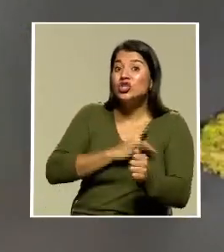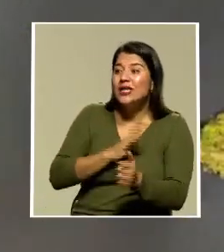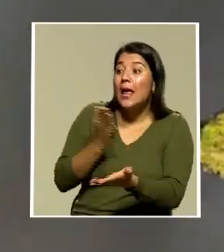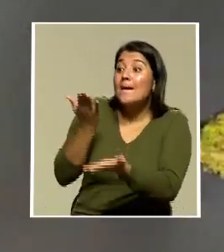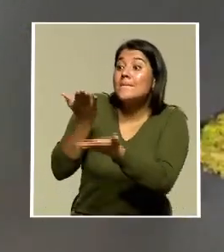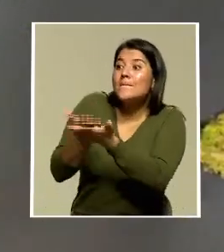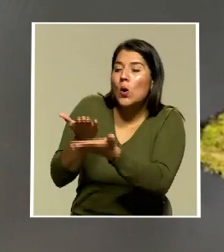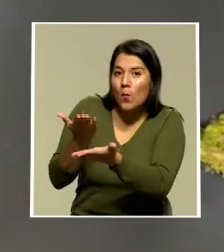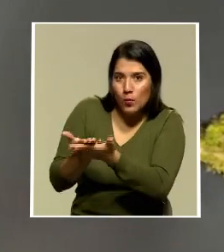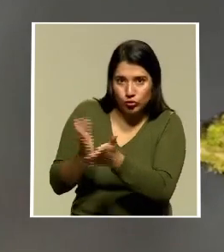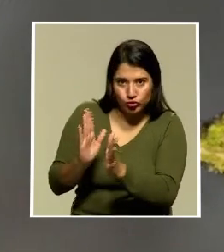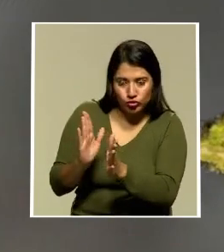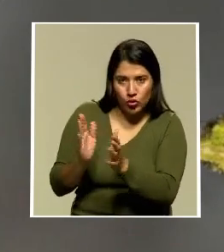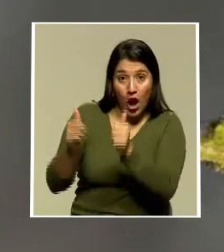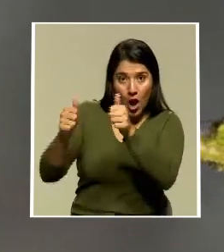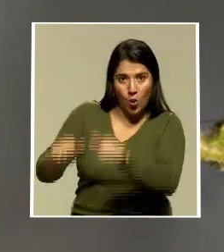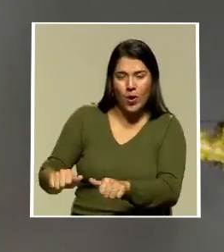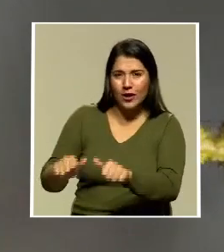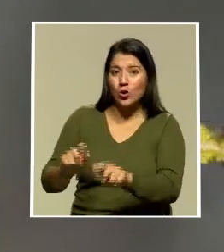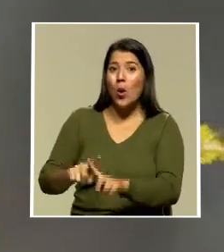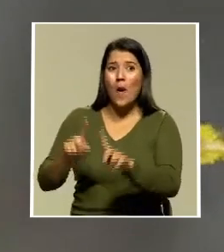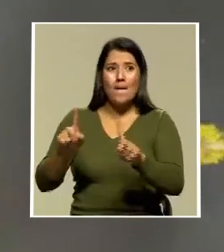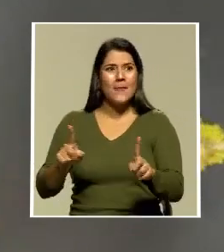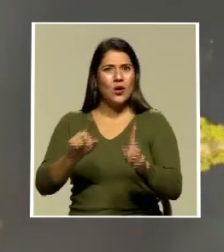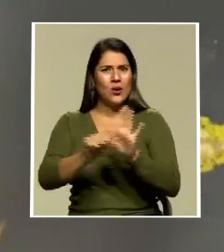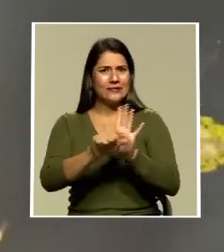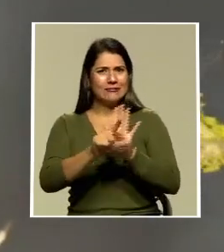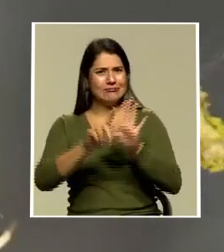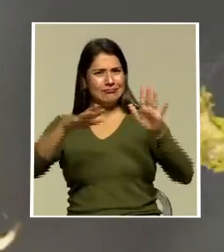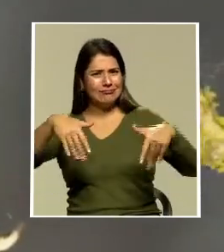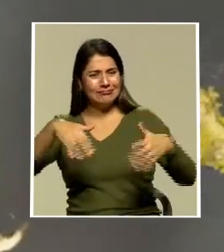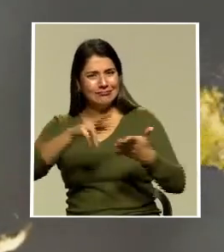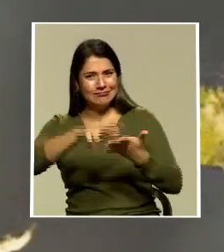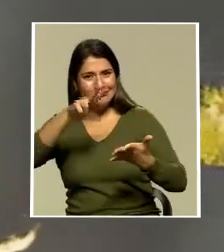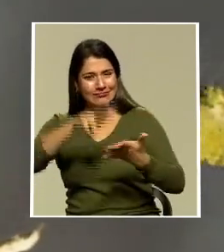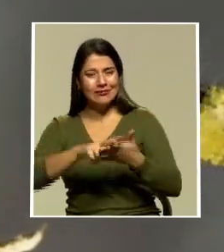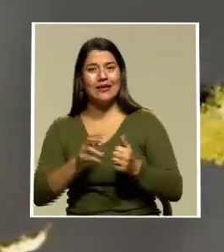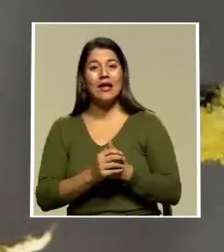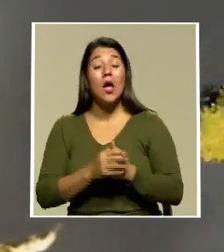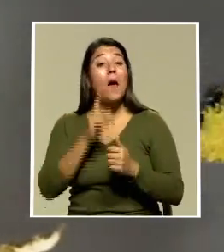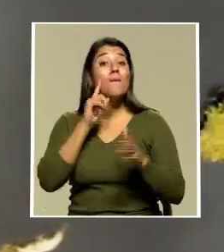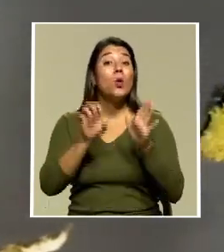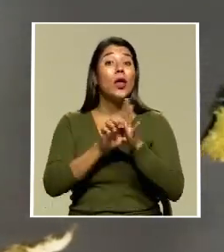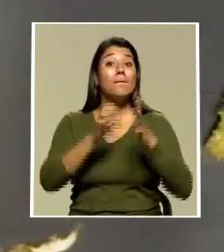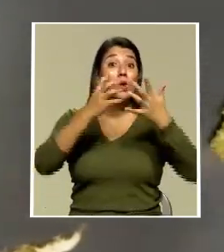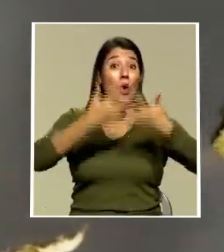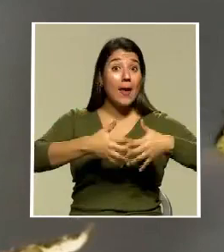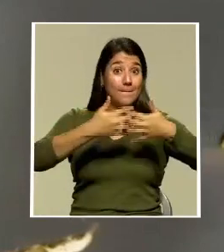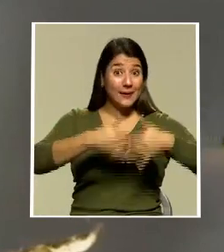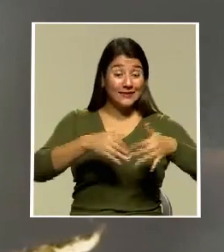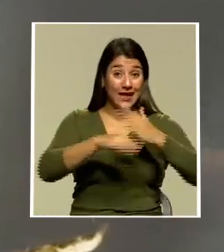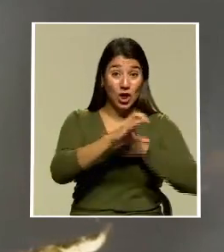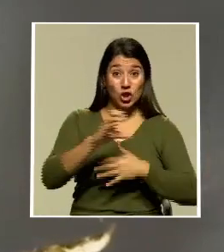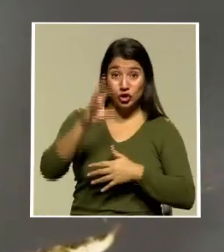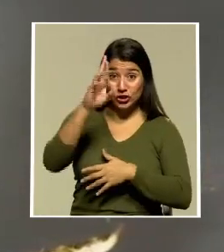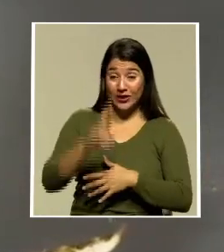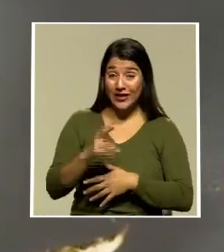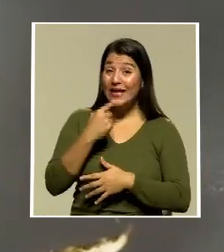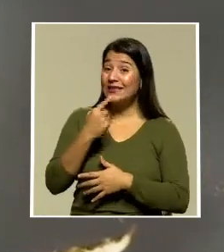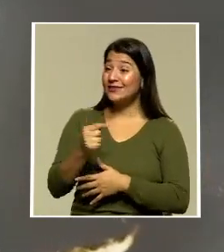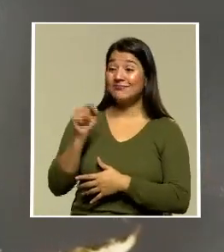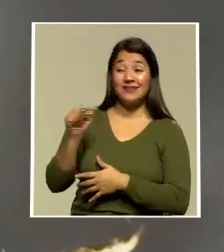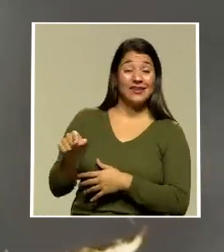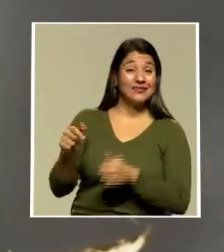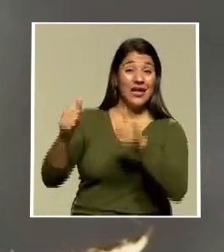el ambiente que tiene la iniciativa no es nada favorable. En el caso del sector empresarial costarricense, este acuerdo,